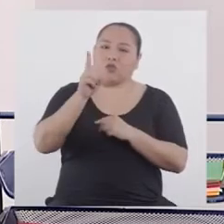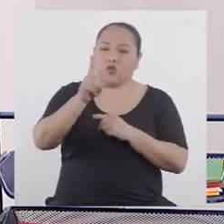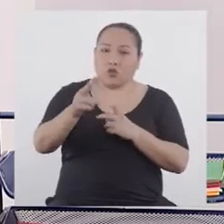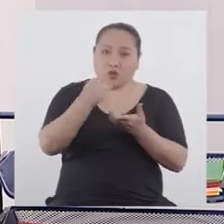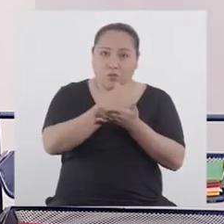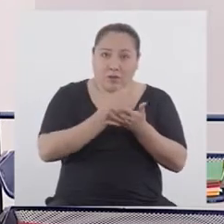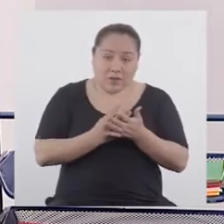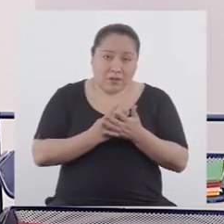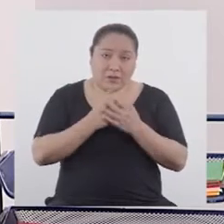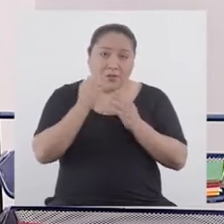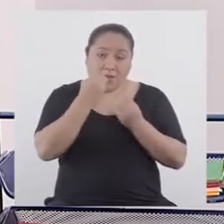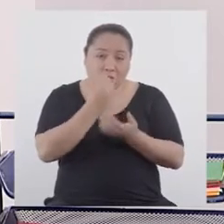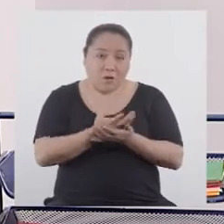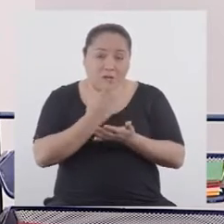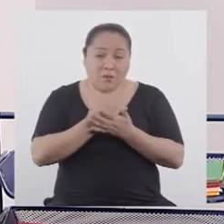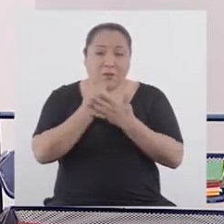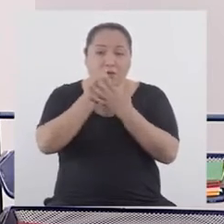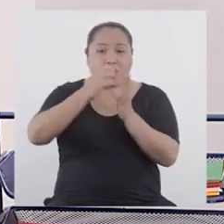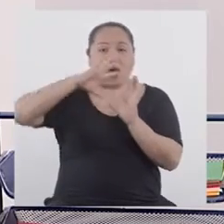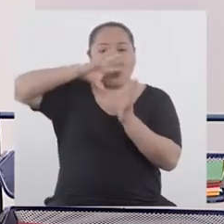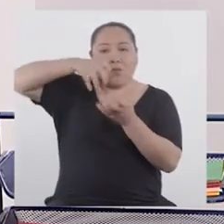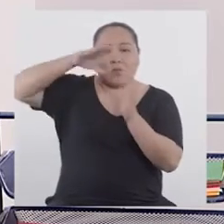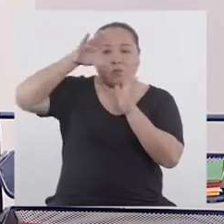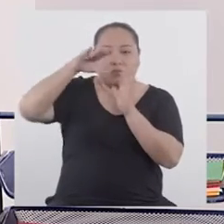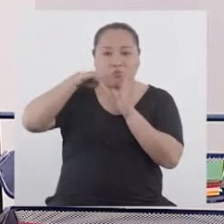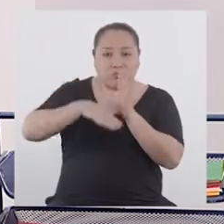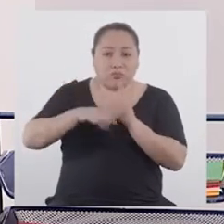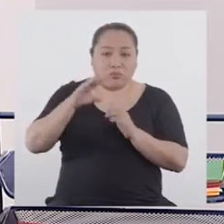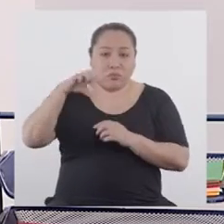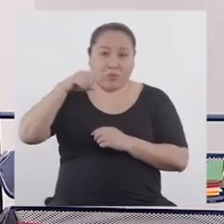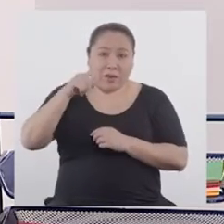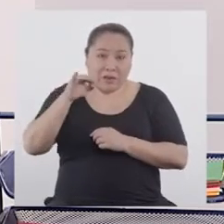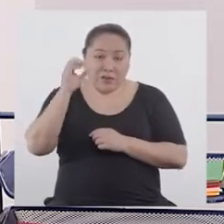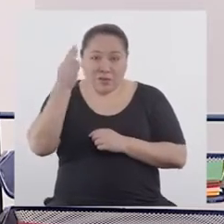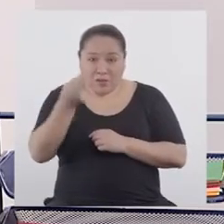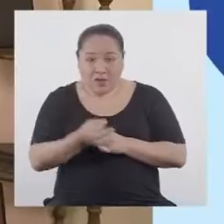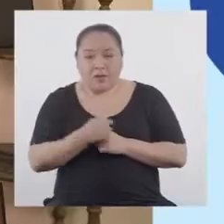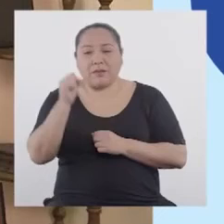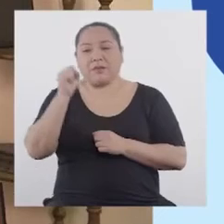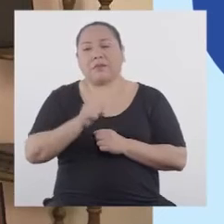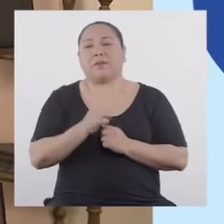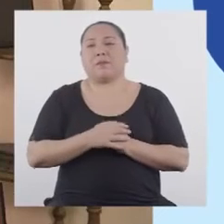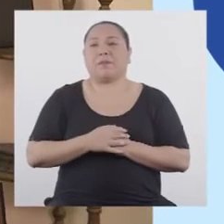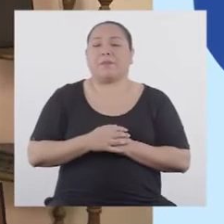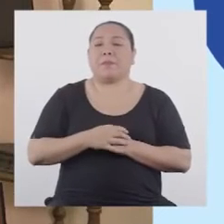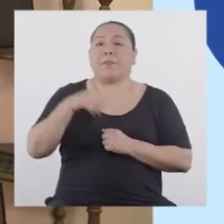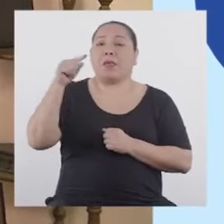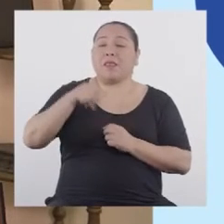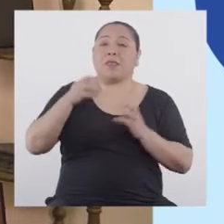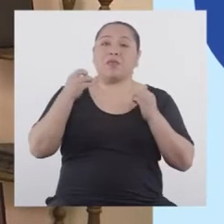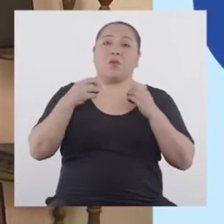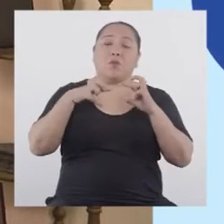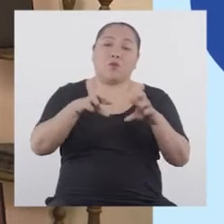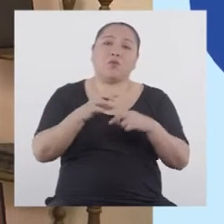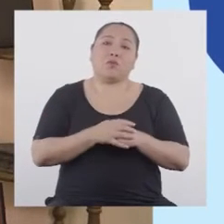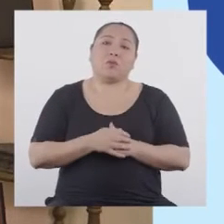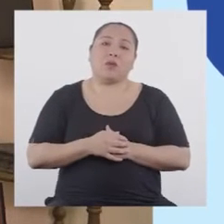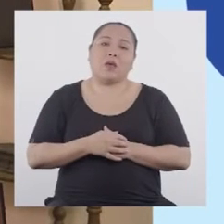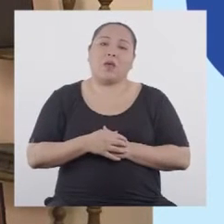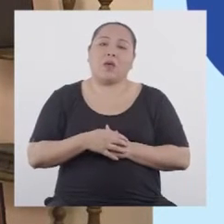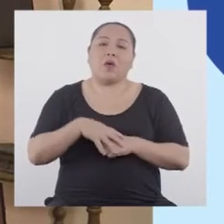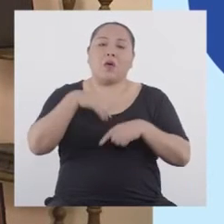dos aspectos prometedores para ayudar al mundo a reducir los desechos plásticos, ¿no? Así es. En esta